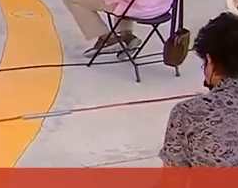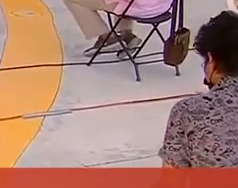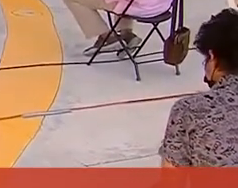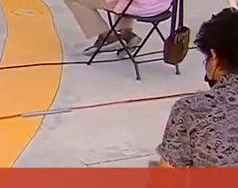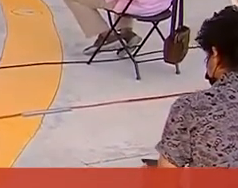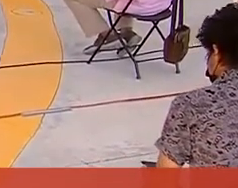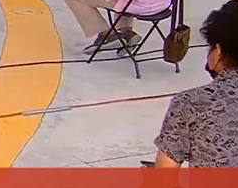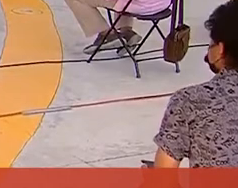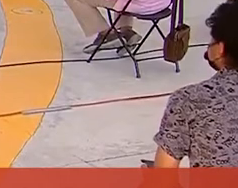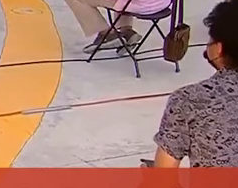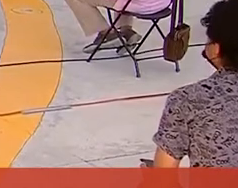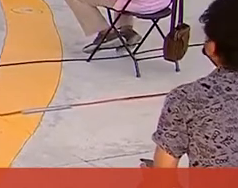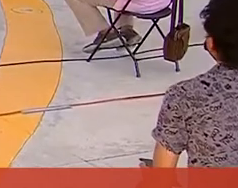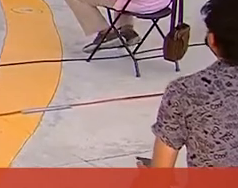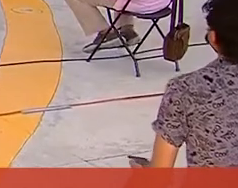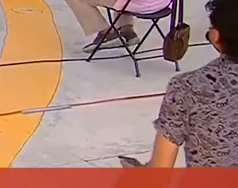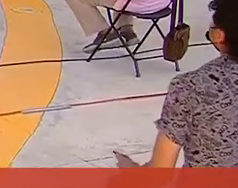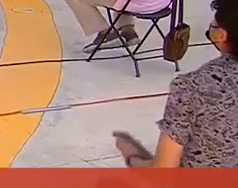y me